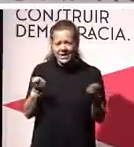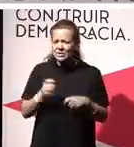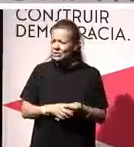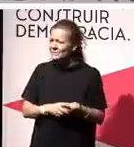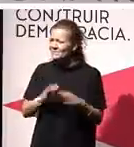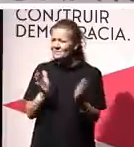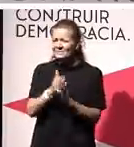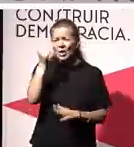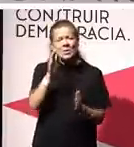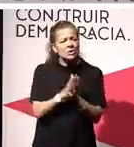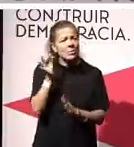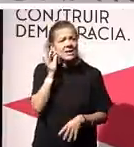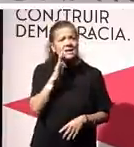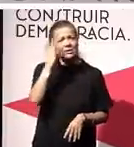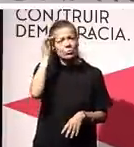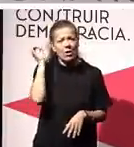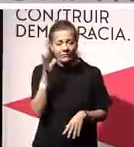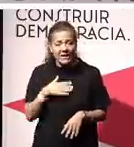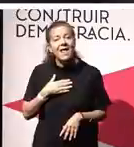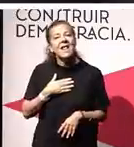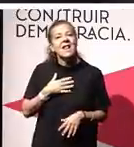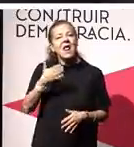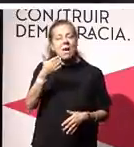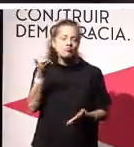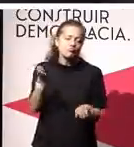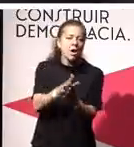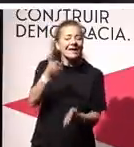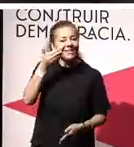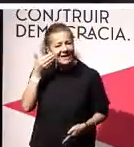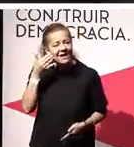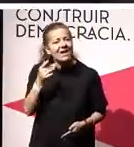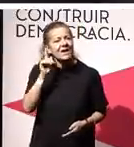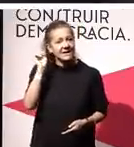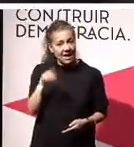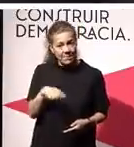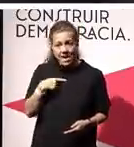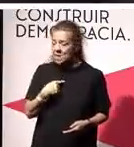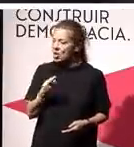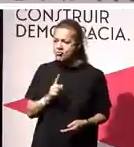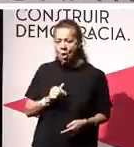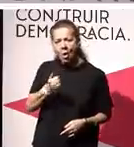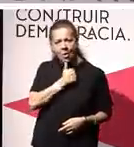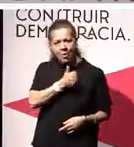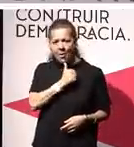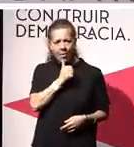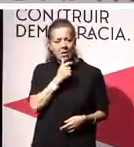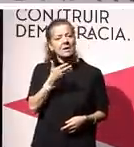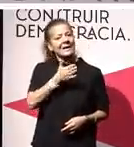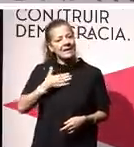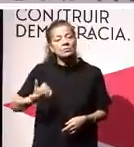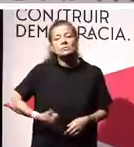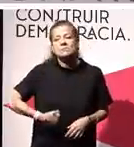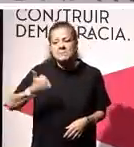y compañeras, por fin la eutanasia en nuestro país. Y aún así, no nos conformamos y vamos a por